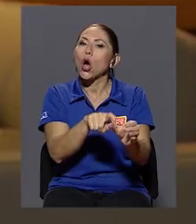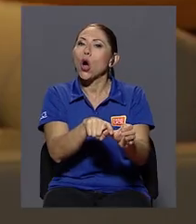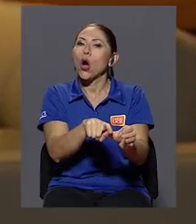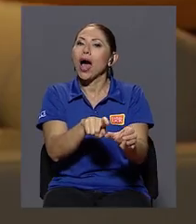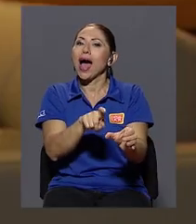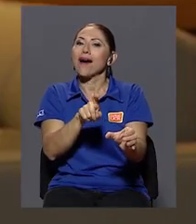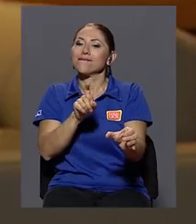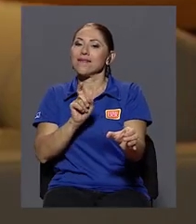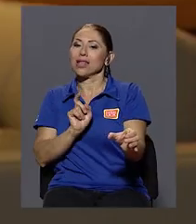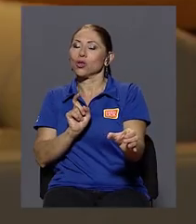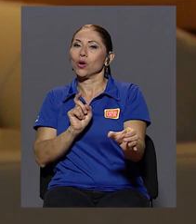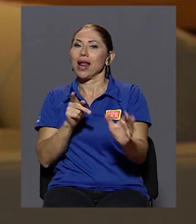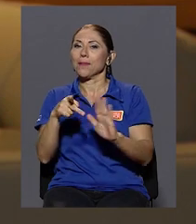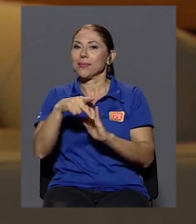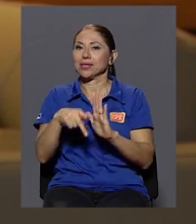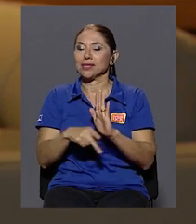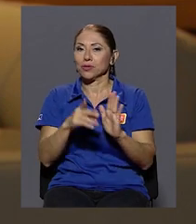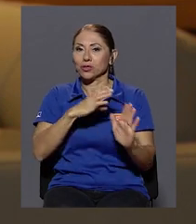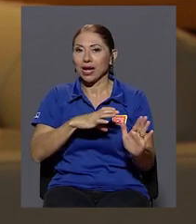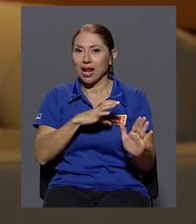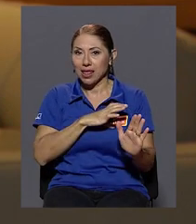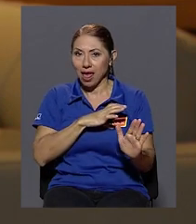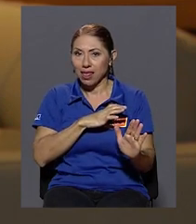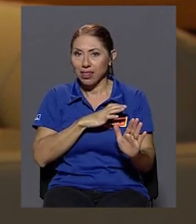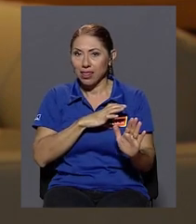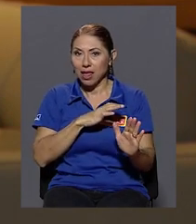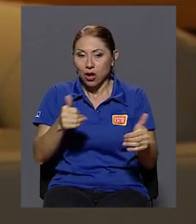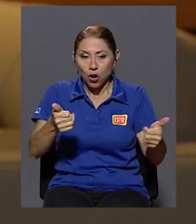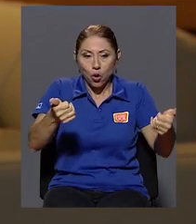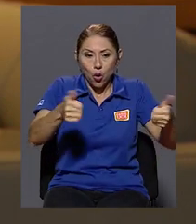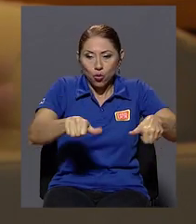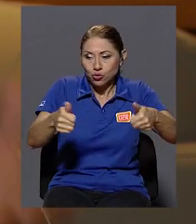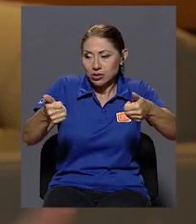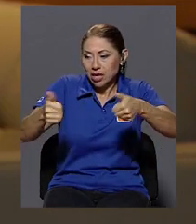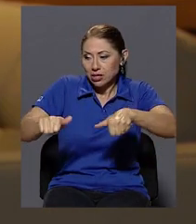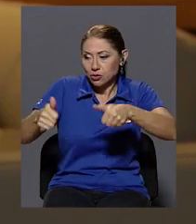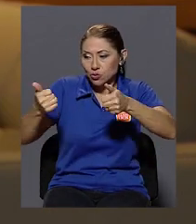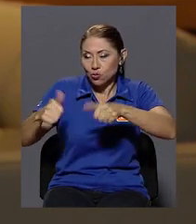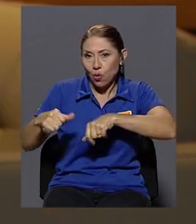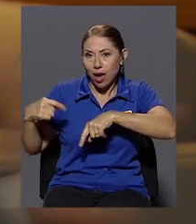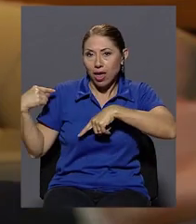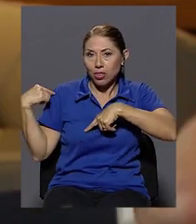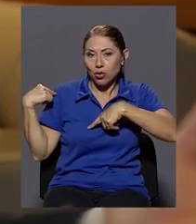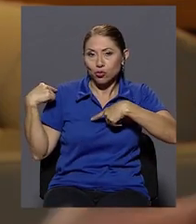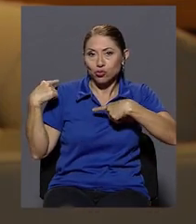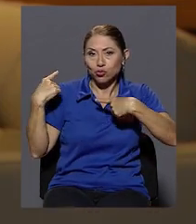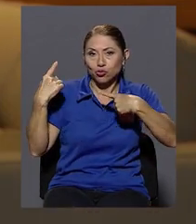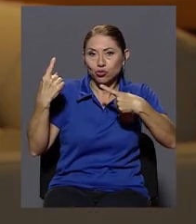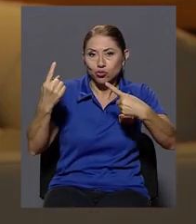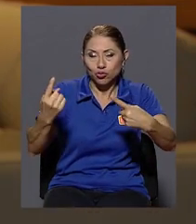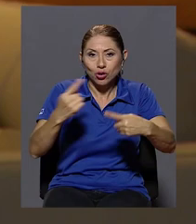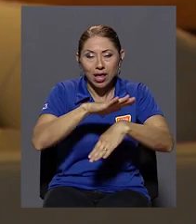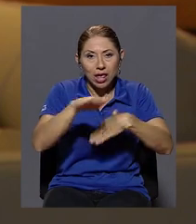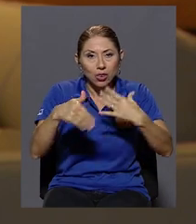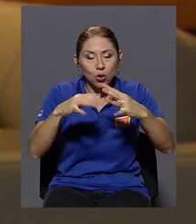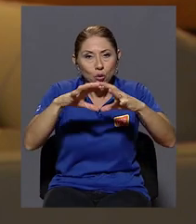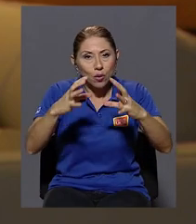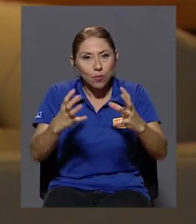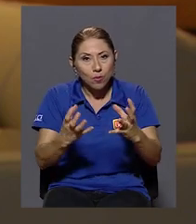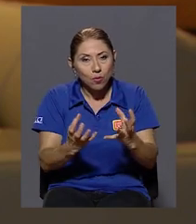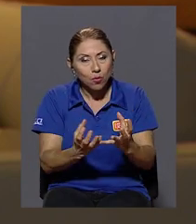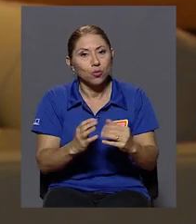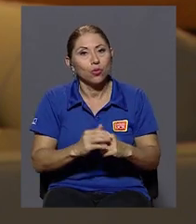que podríamos pensar como principios de calidad consensuados a lo largo y a lo ancho del